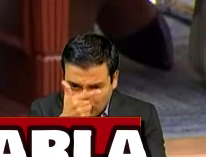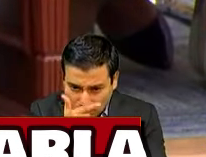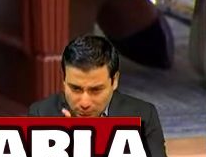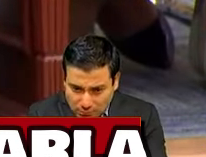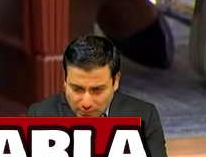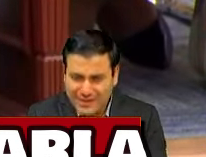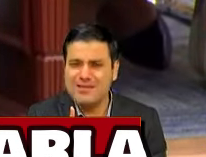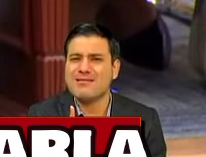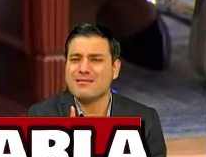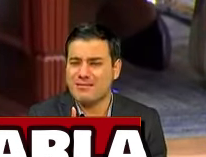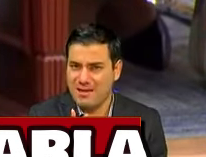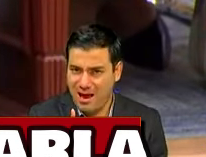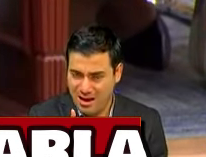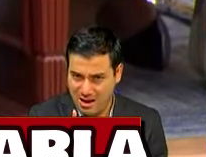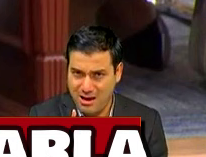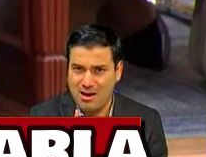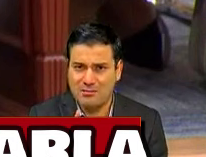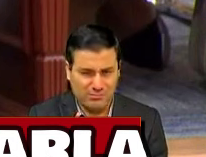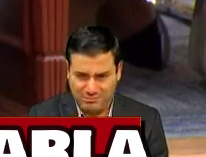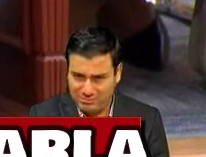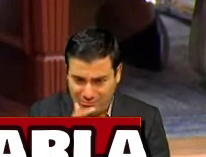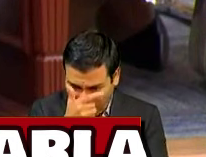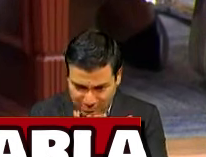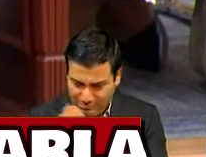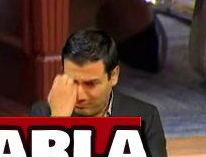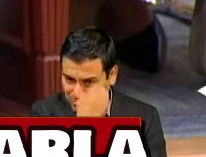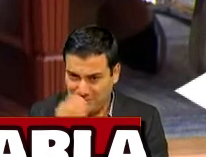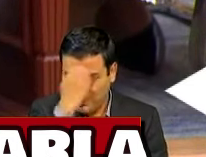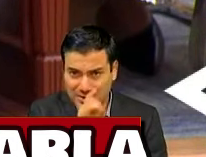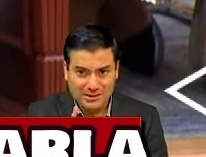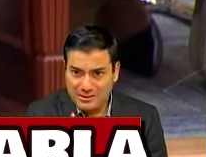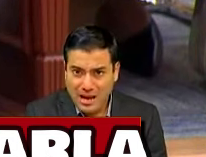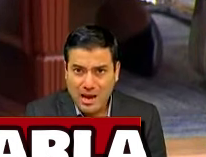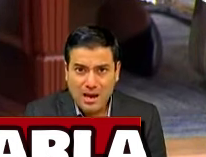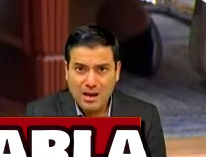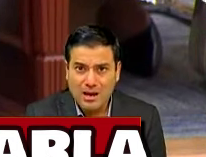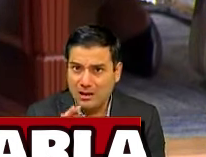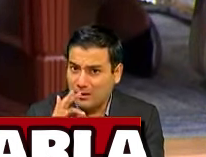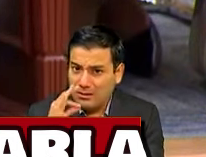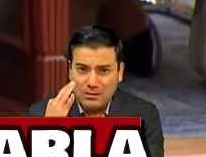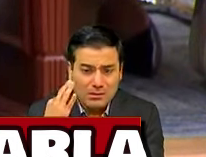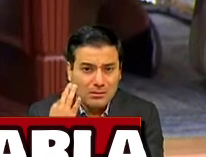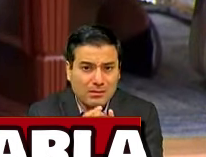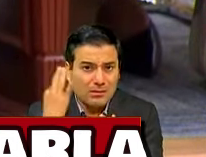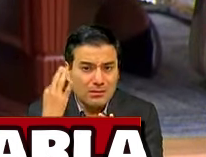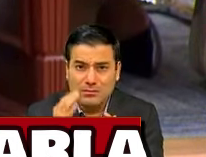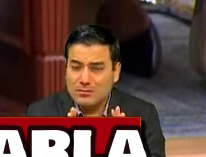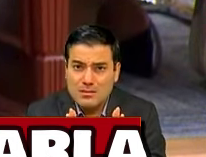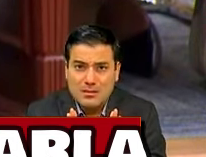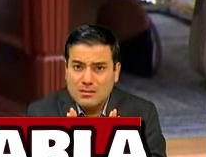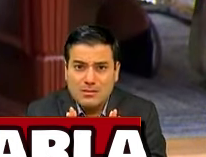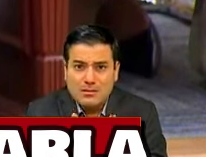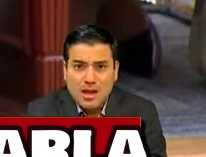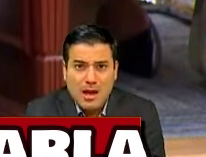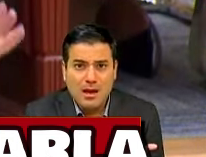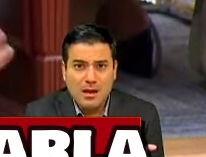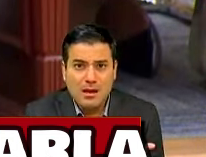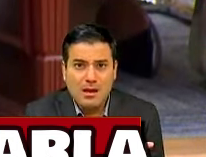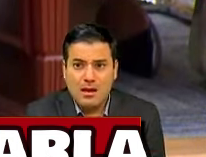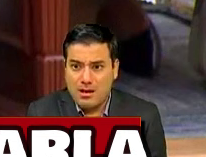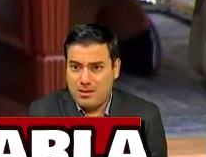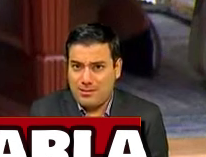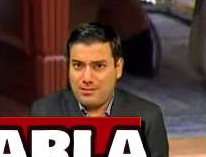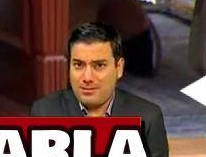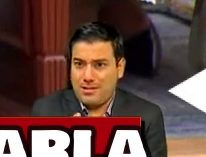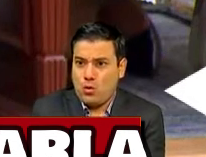sí hubo condiciones para poder revisarlos y ya está esa revisión, ya está considerada incluso en esta nueva